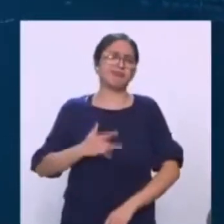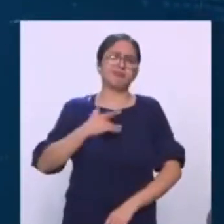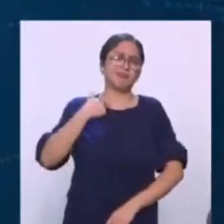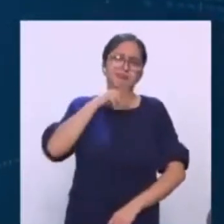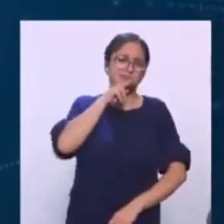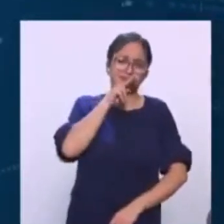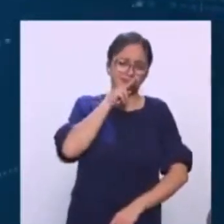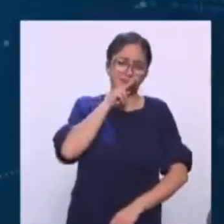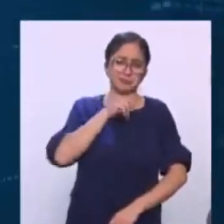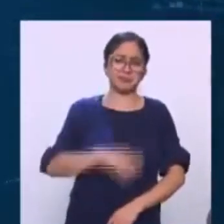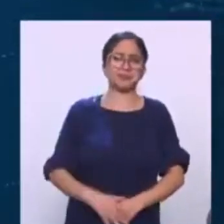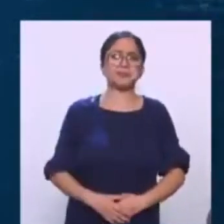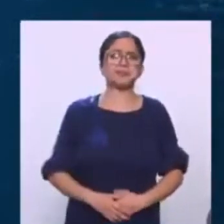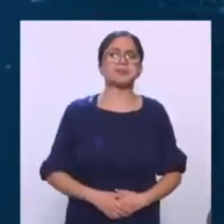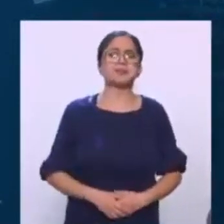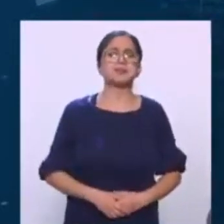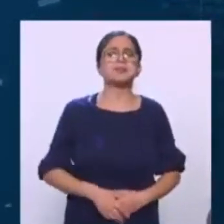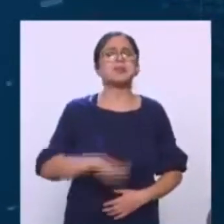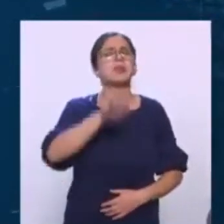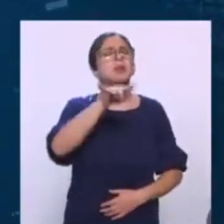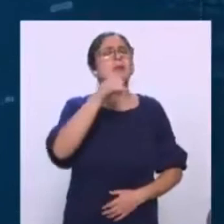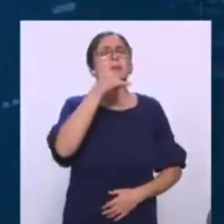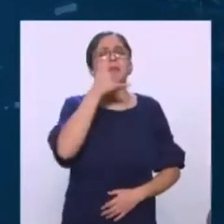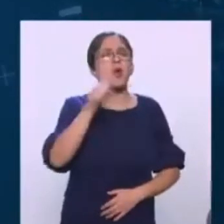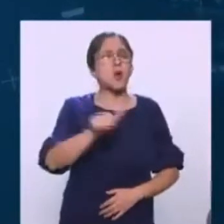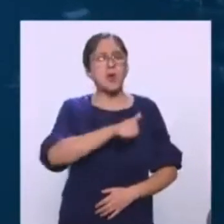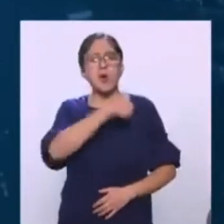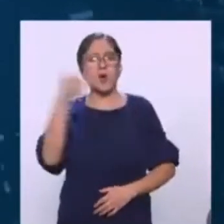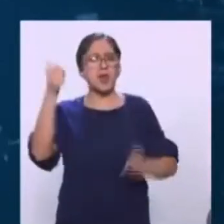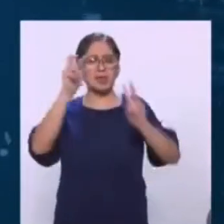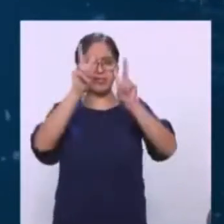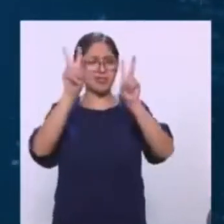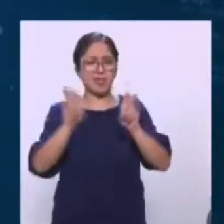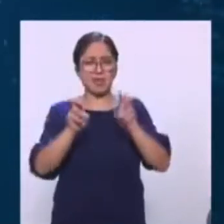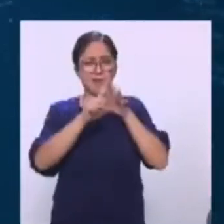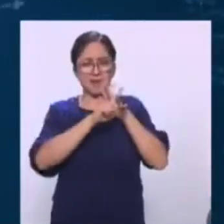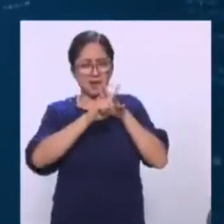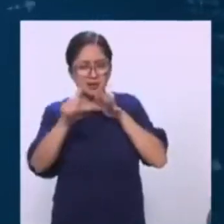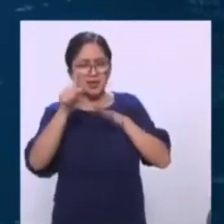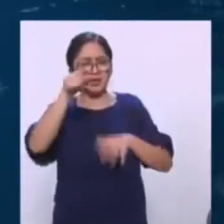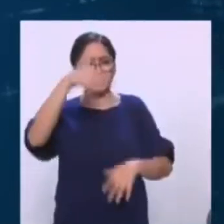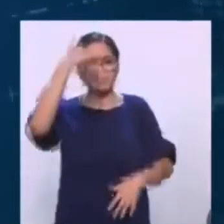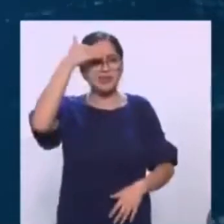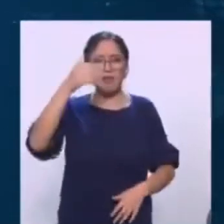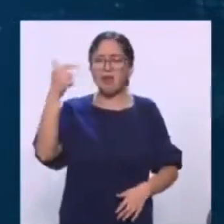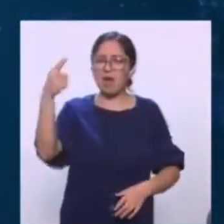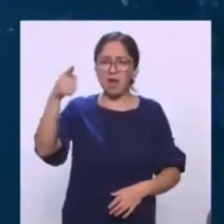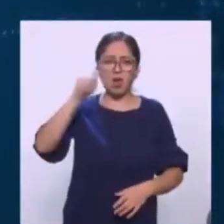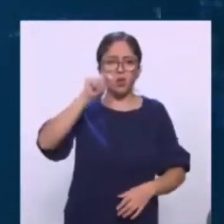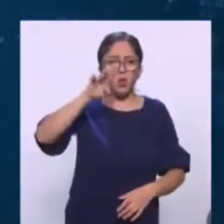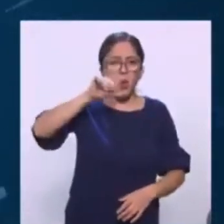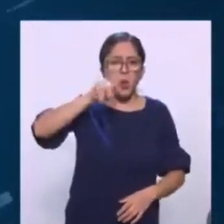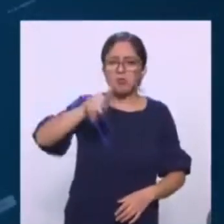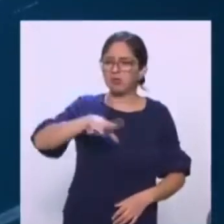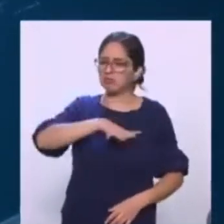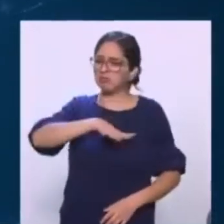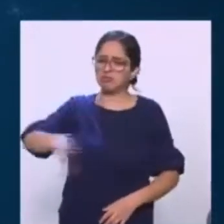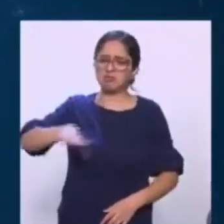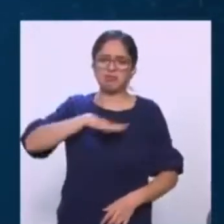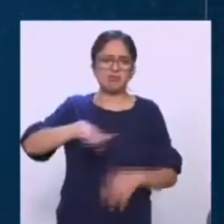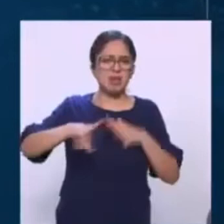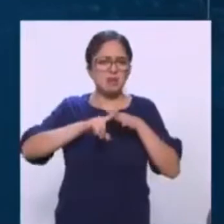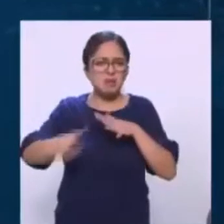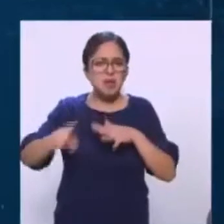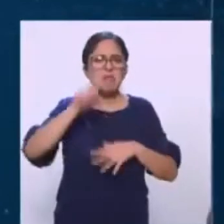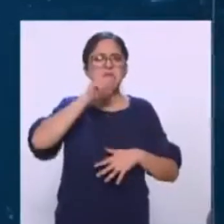el tema de migración, el discurso anti-inmigrante de Donald Trump, además de un muro, pues ha sido un mensaje hostil en México,